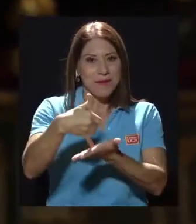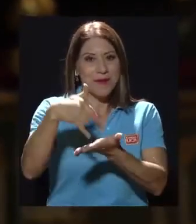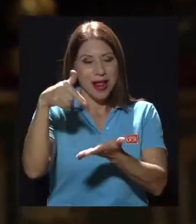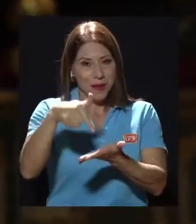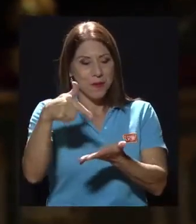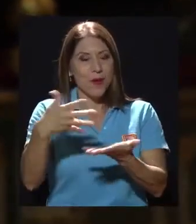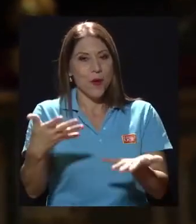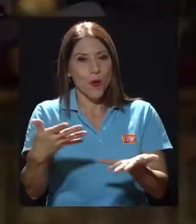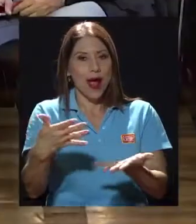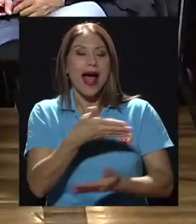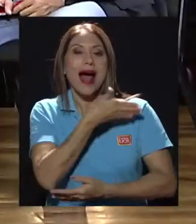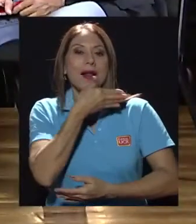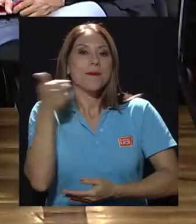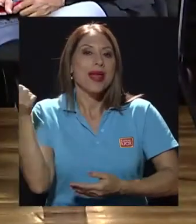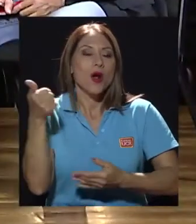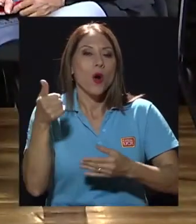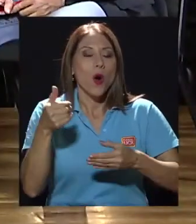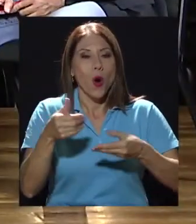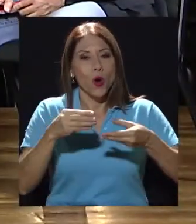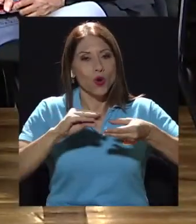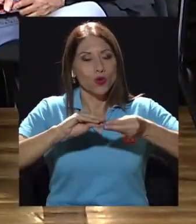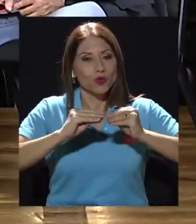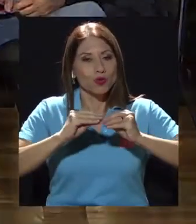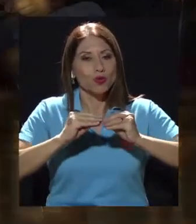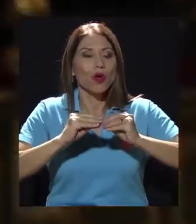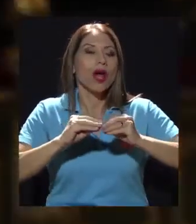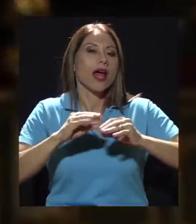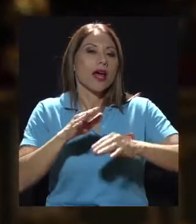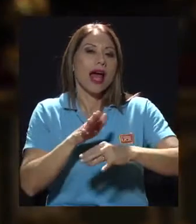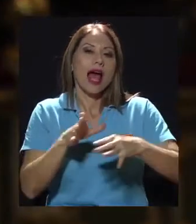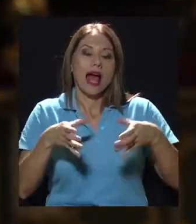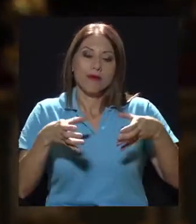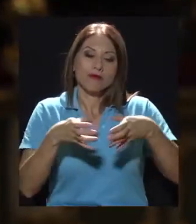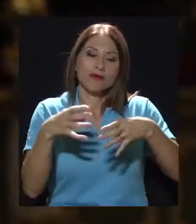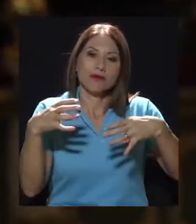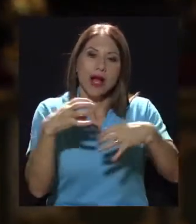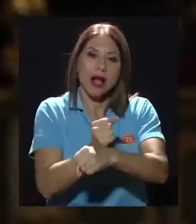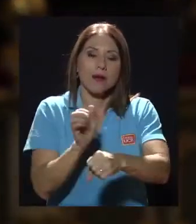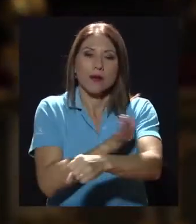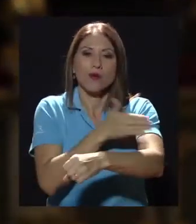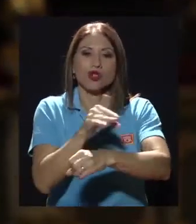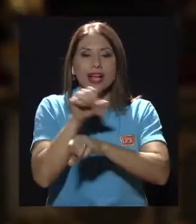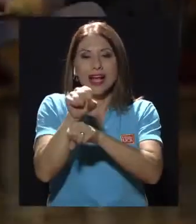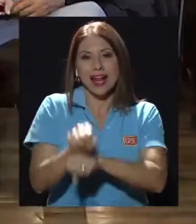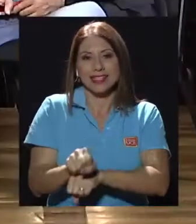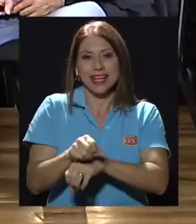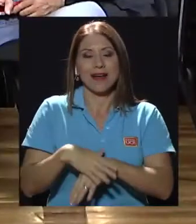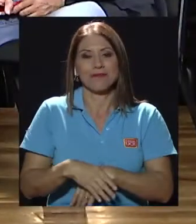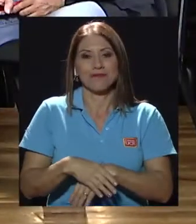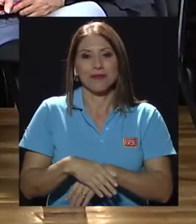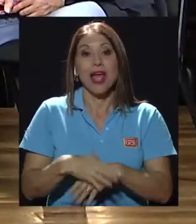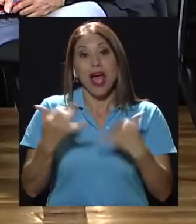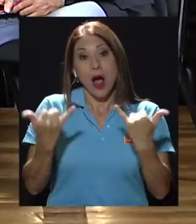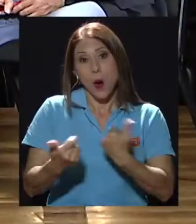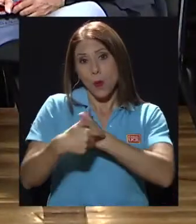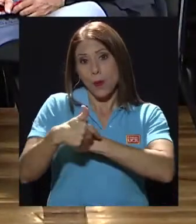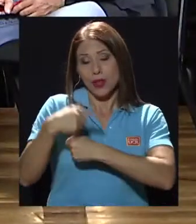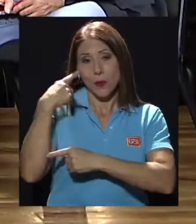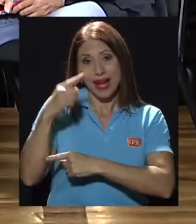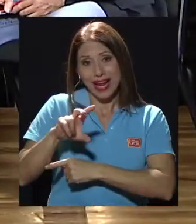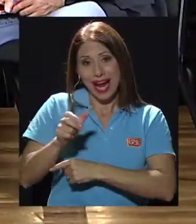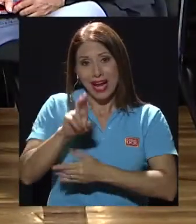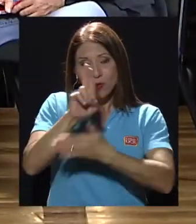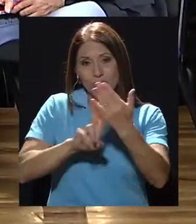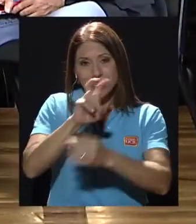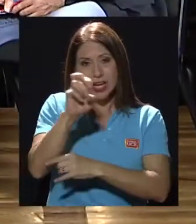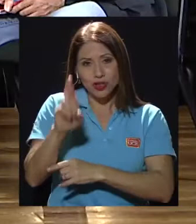al mejor álbum de música clásica. Correcto. Así que, bueno, es un momento para que el Canal Universidad de Costa Rica, que se ha encargado durante